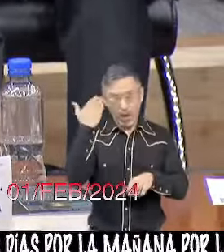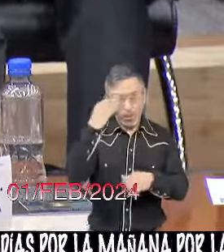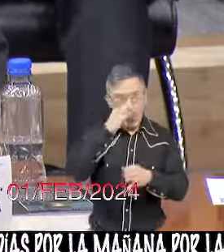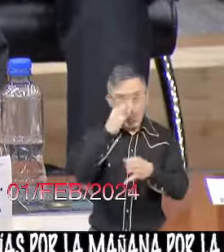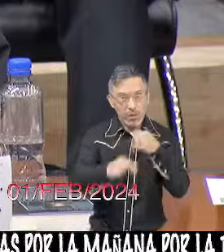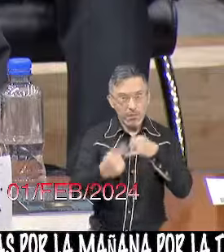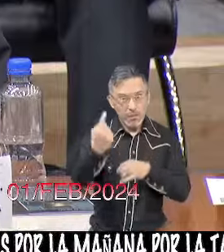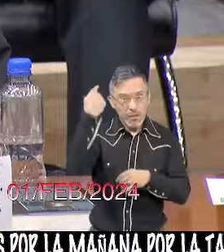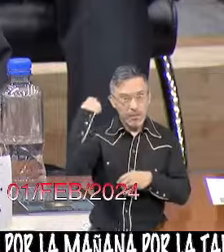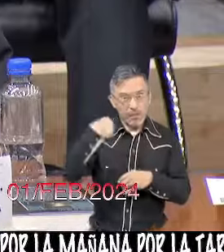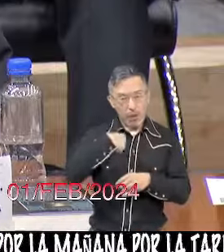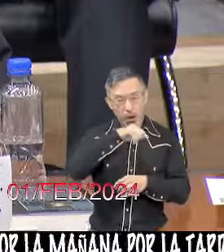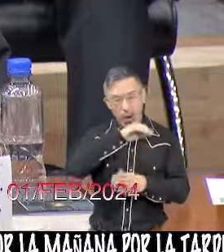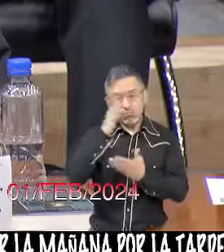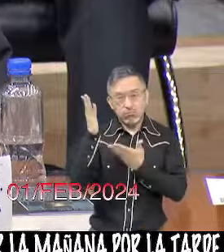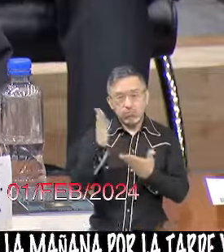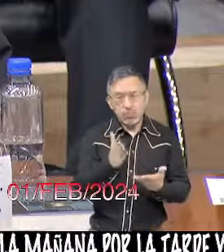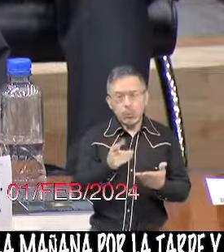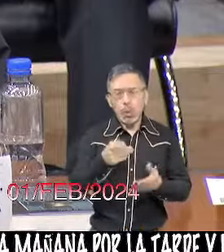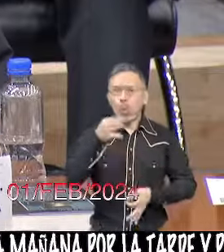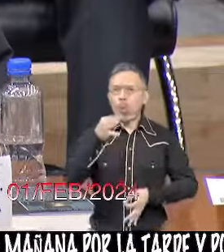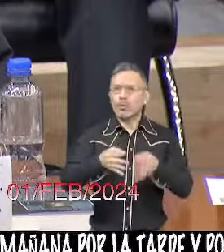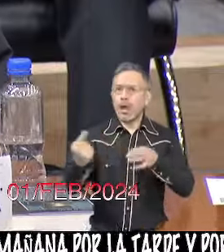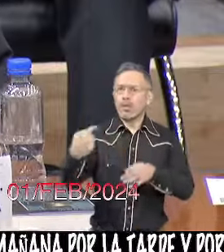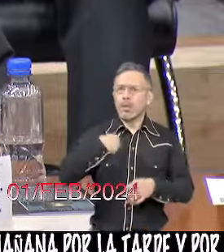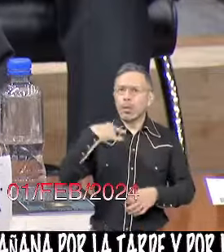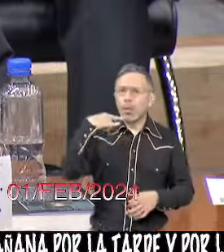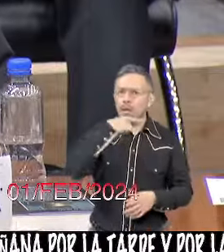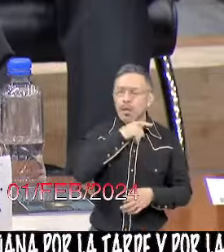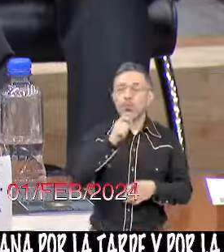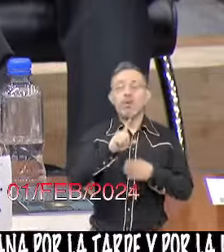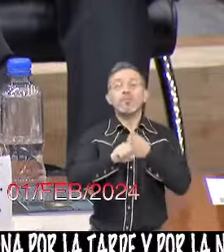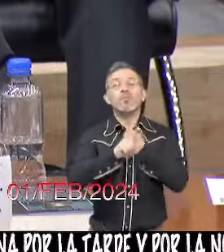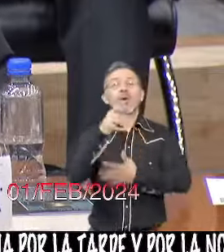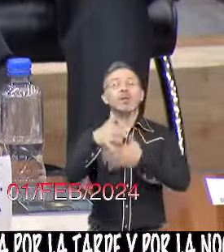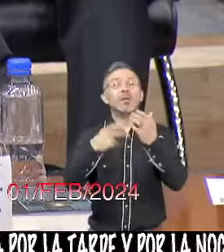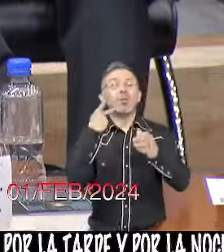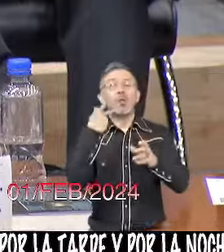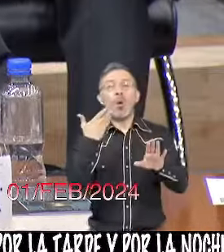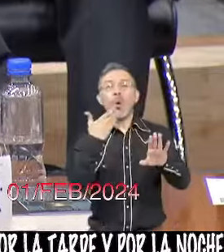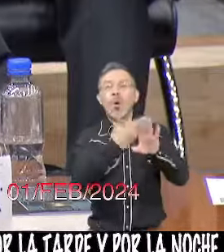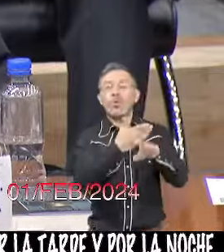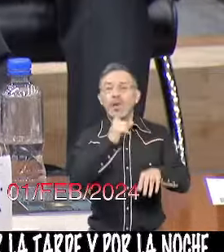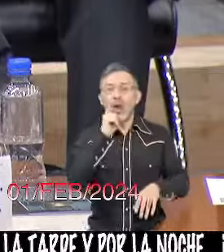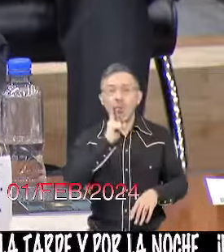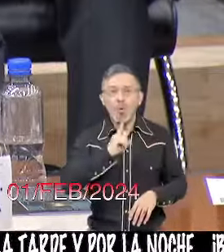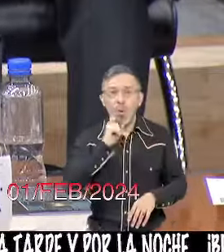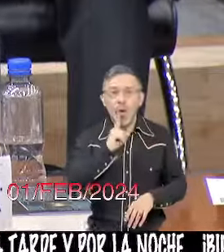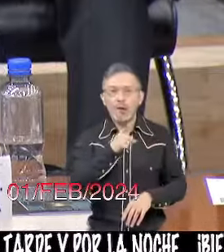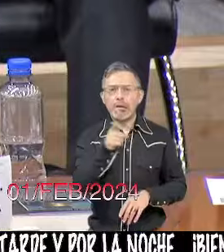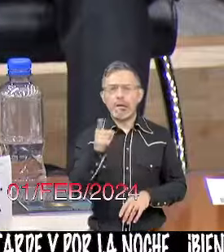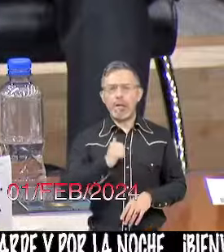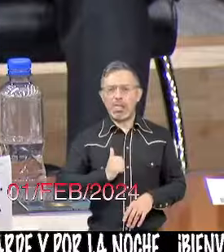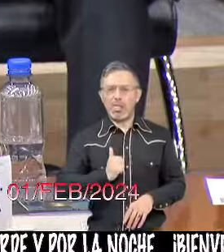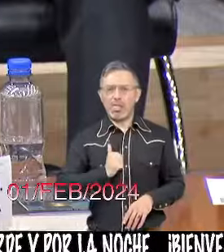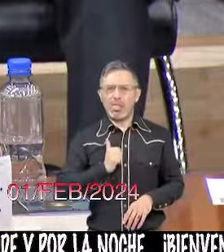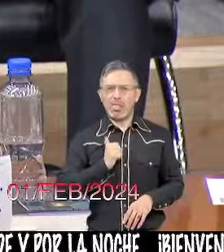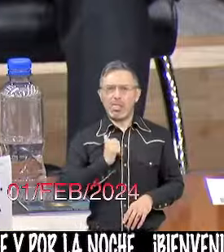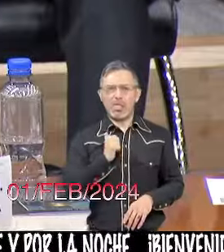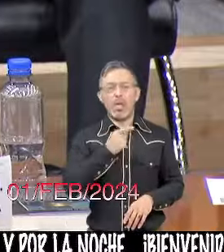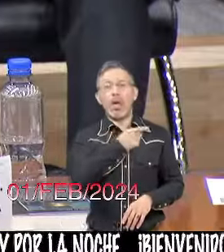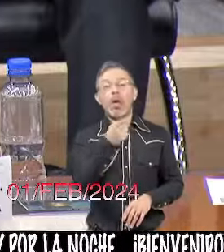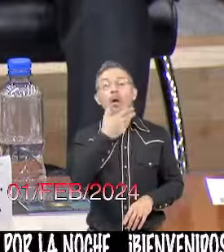injustamente, hipócritamente, porque han hecho de la violencia política en contra de las mujeres una herramienta para atacar a compañeros